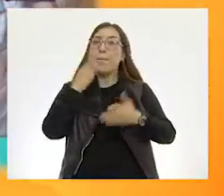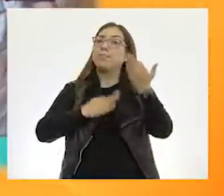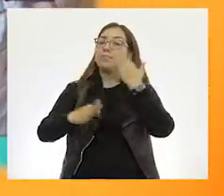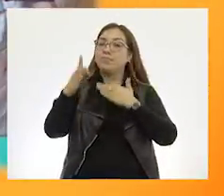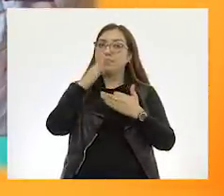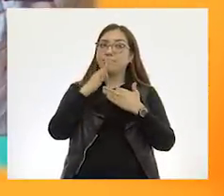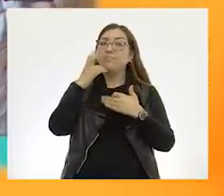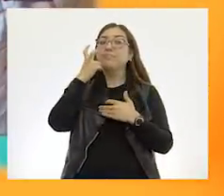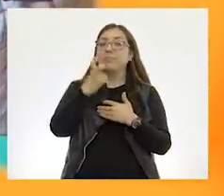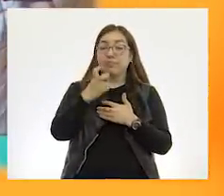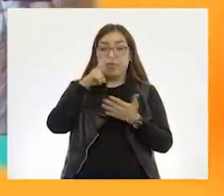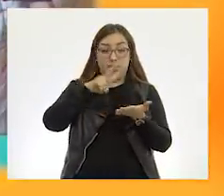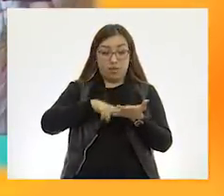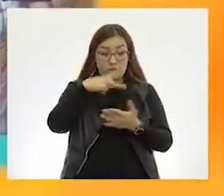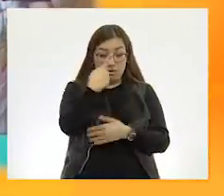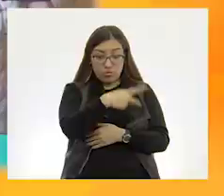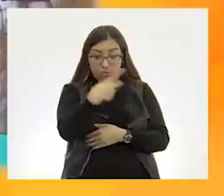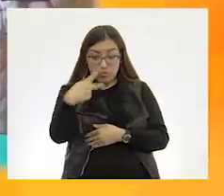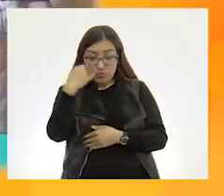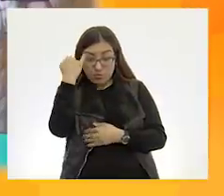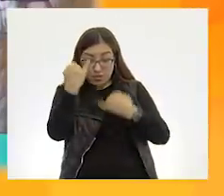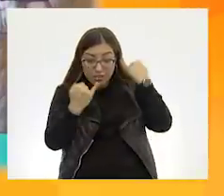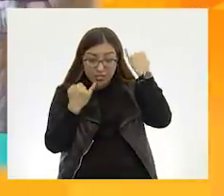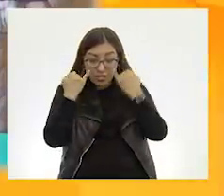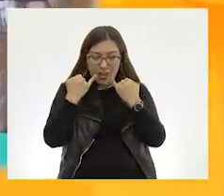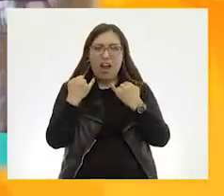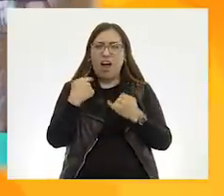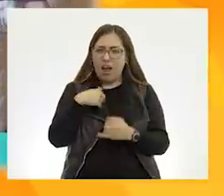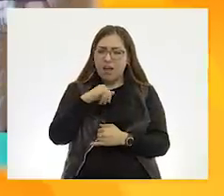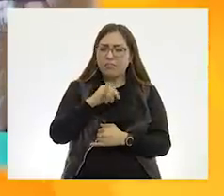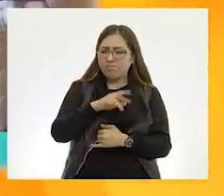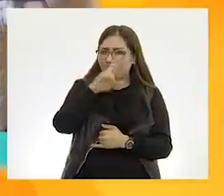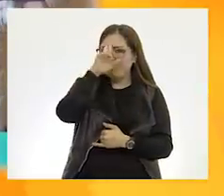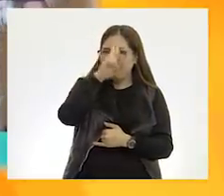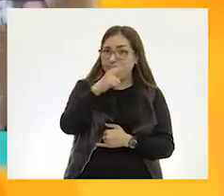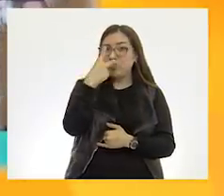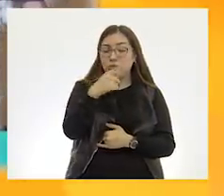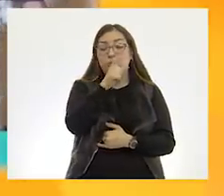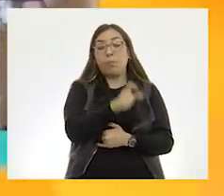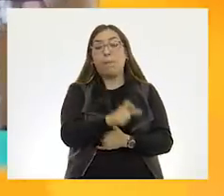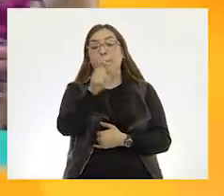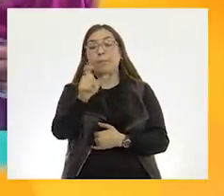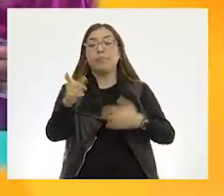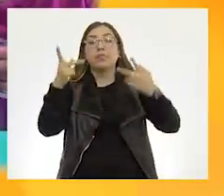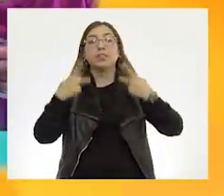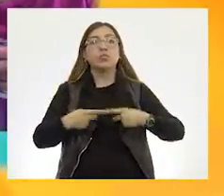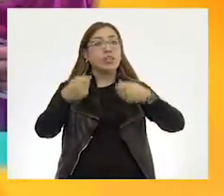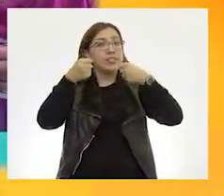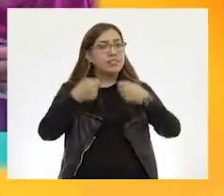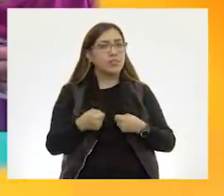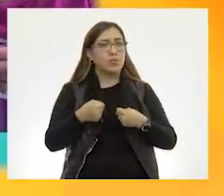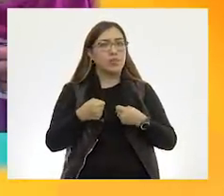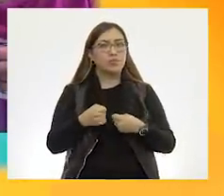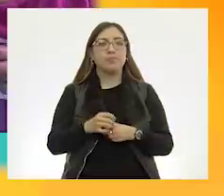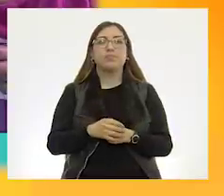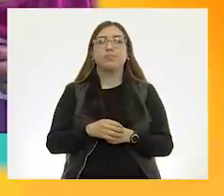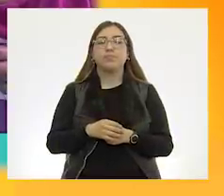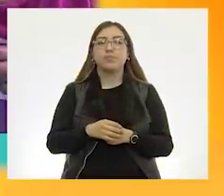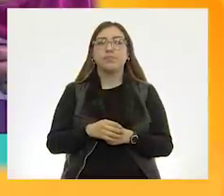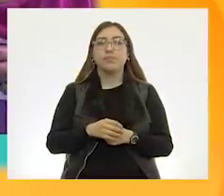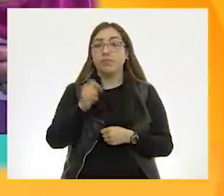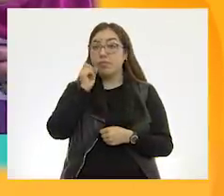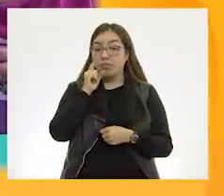valor en sus ideas e iniciativas, irán formando una personalidad definida y segura. Además de